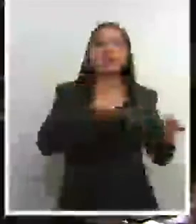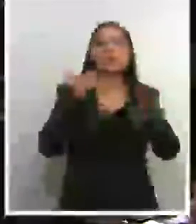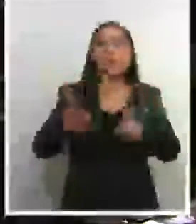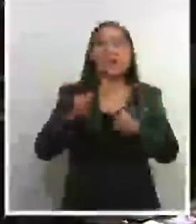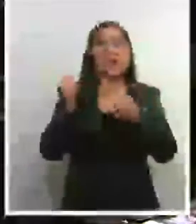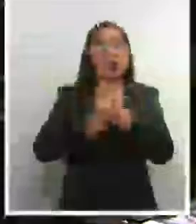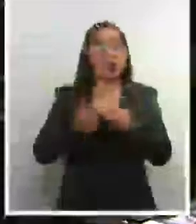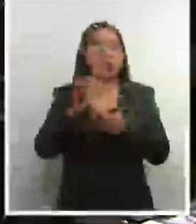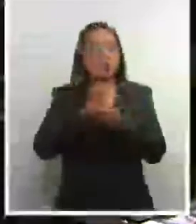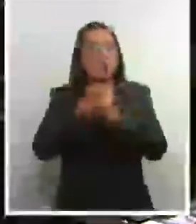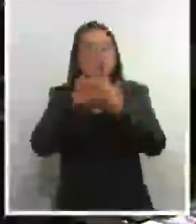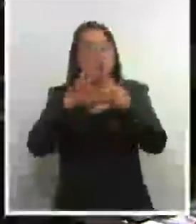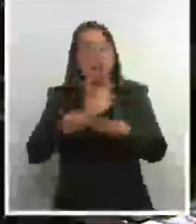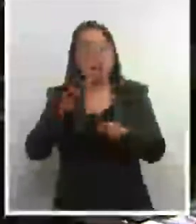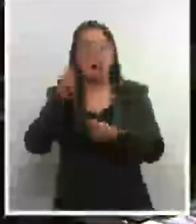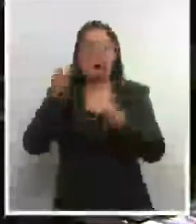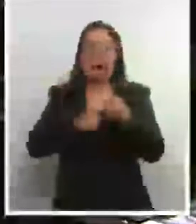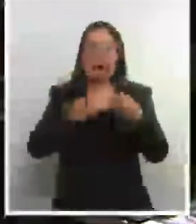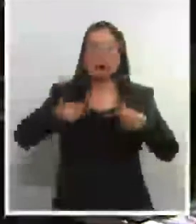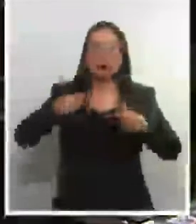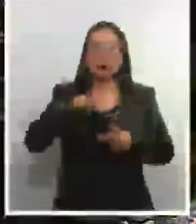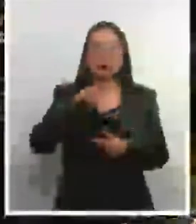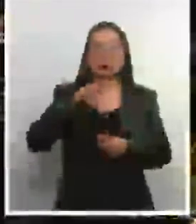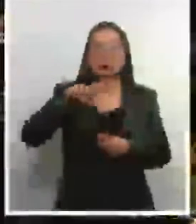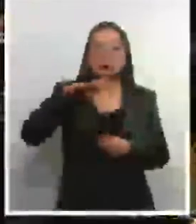consecuencias, rehabilitar a las víctimas,